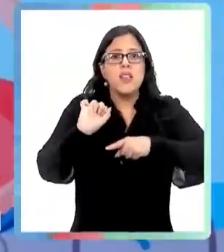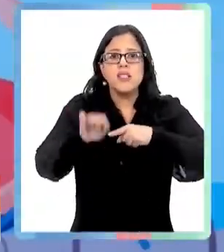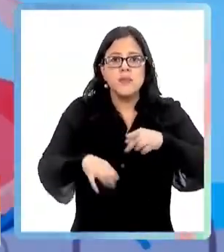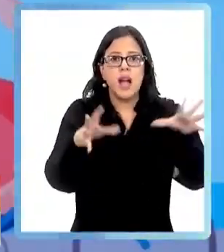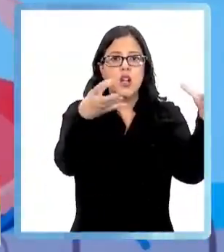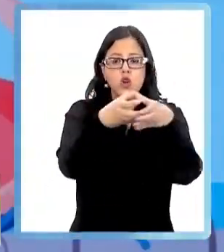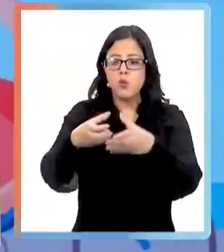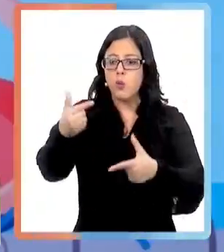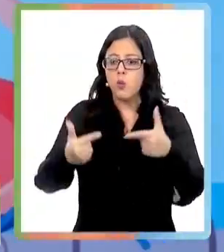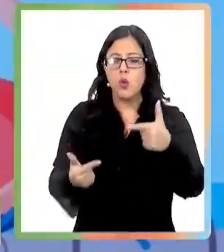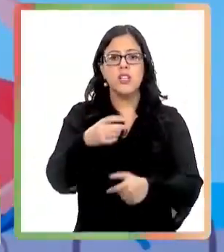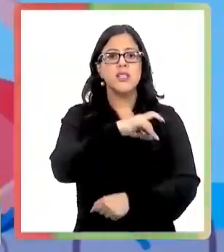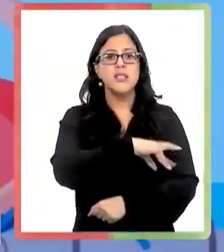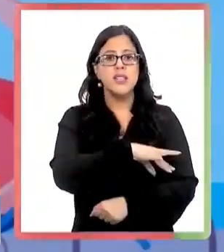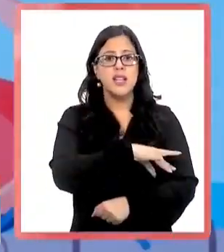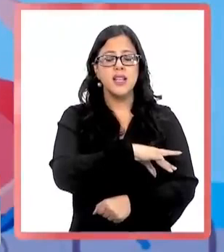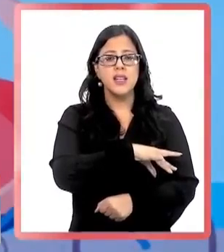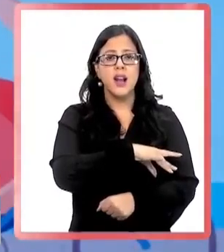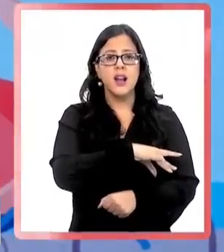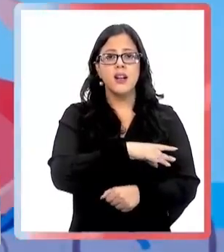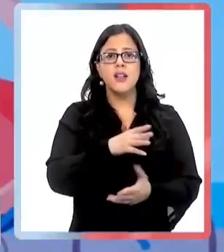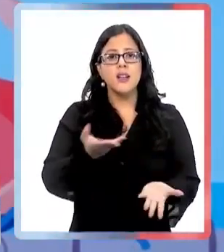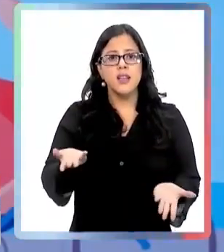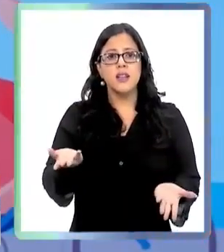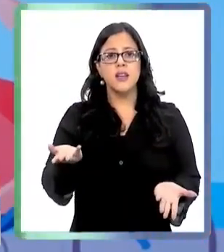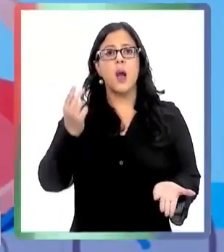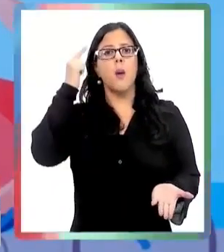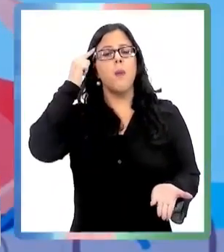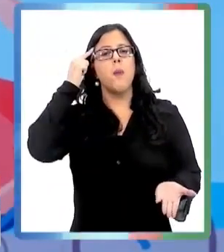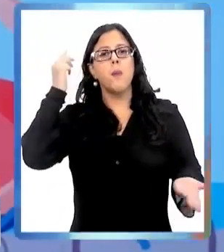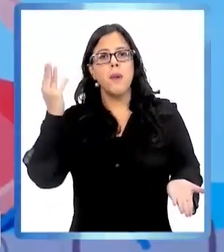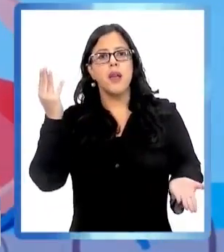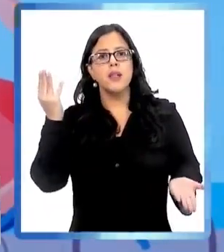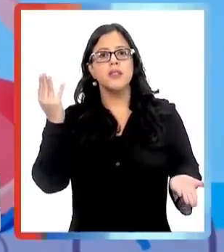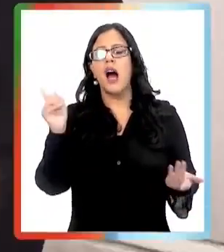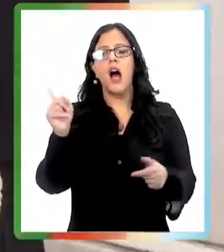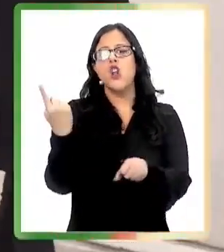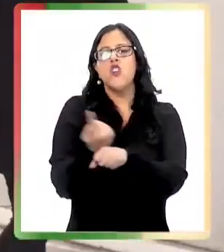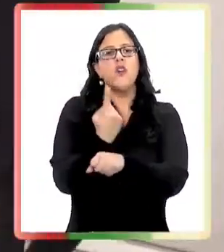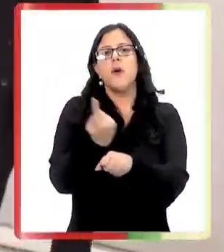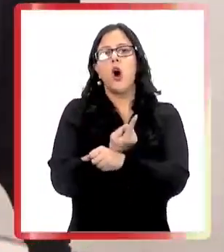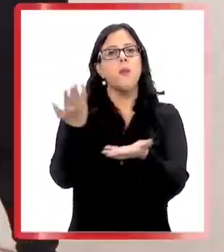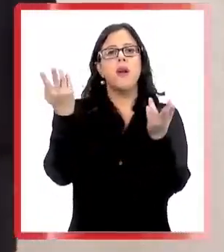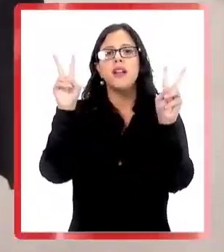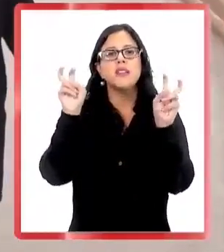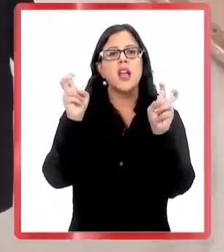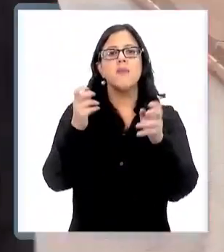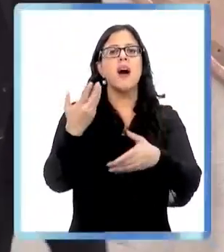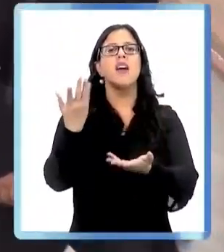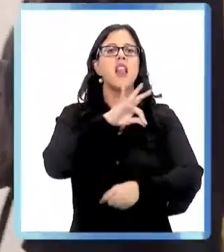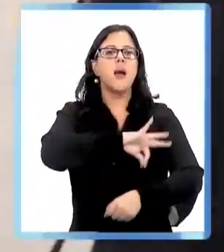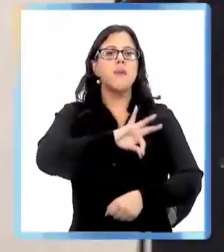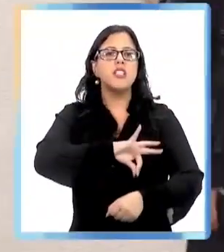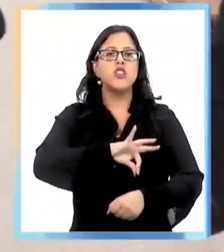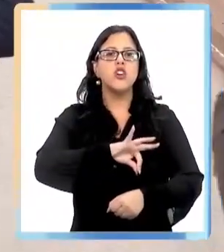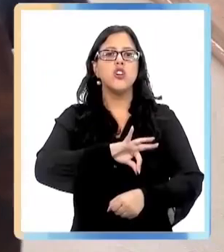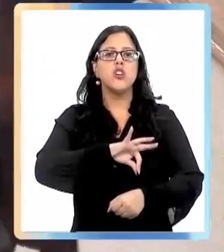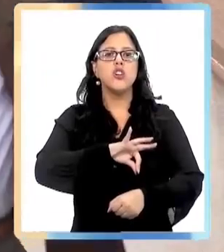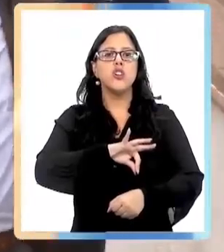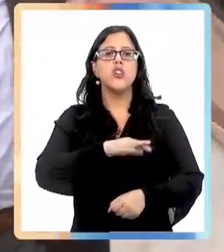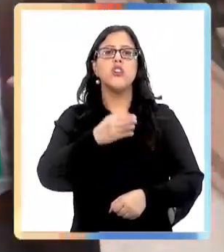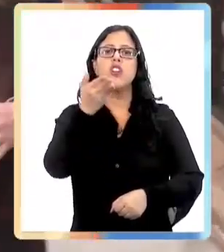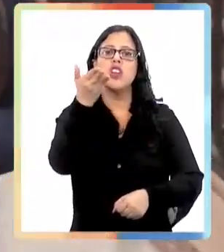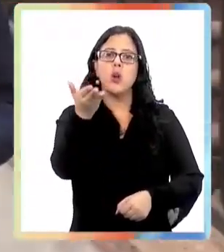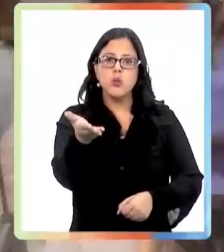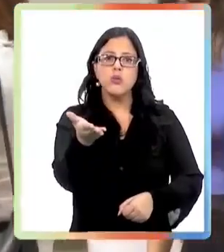inaceptable que haya sectores de la política chilena que pretendan decir no vamos a conversar sobre las pensiones